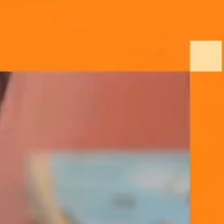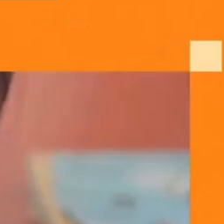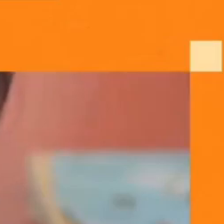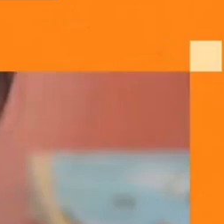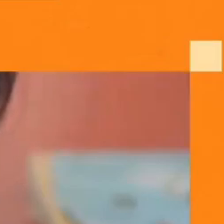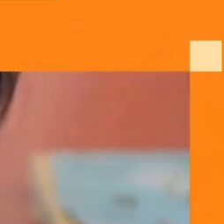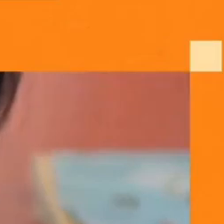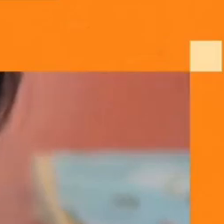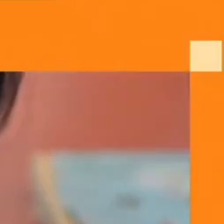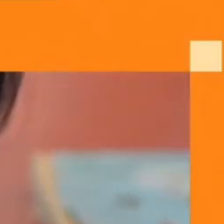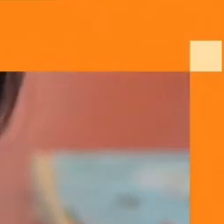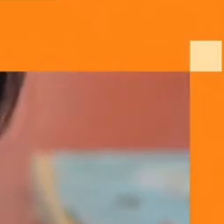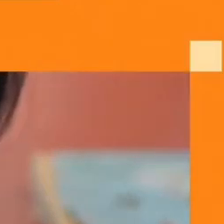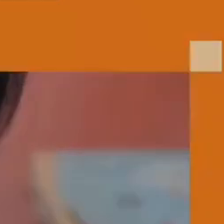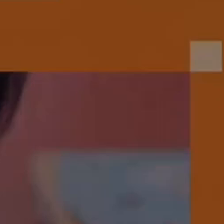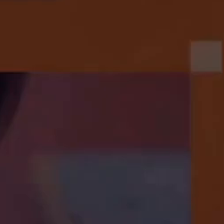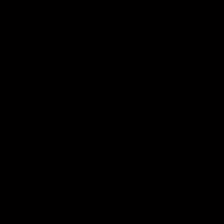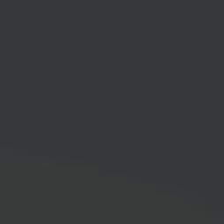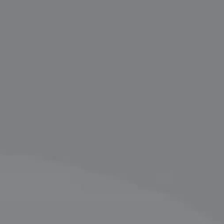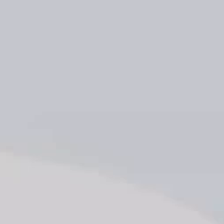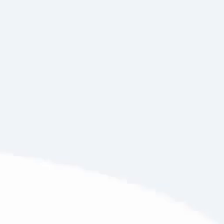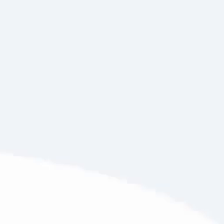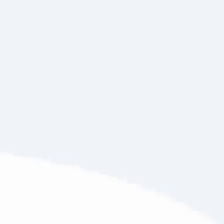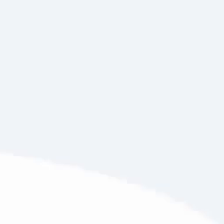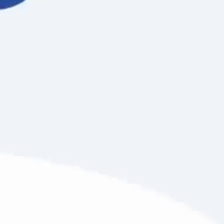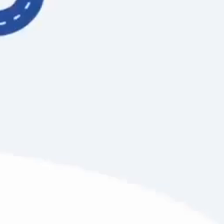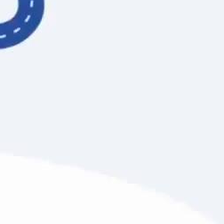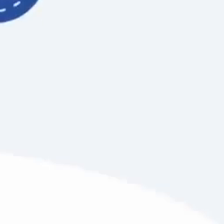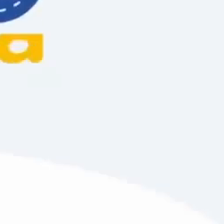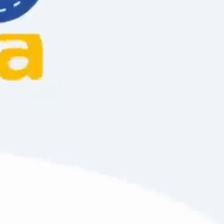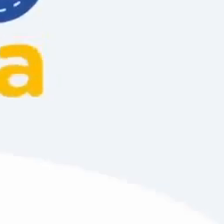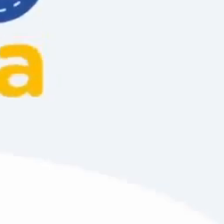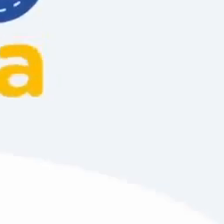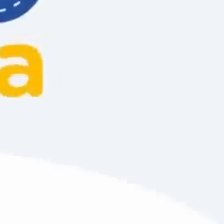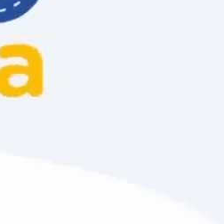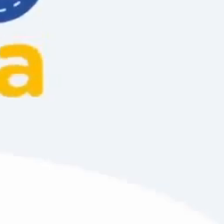TVP Secundaria.